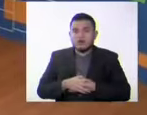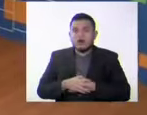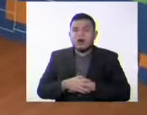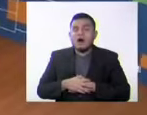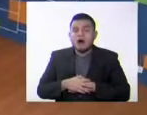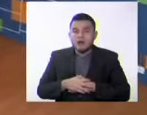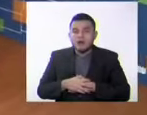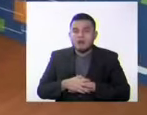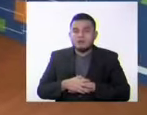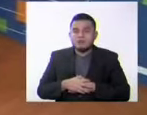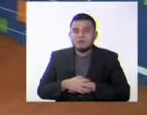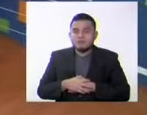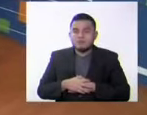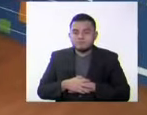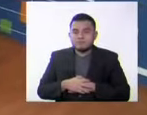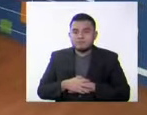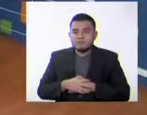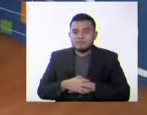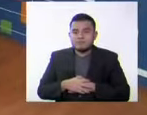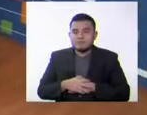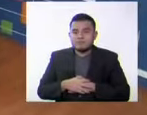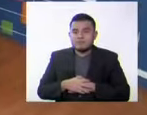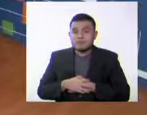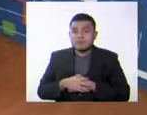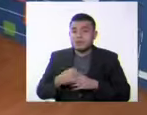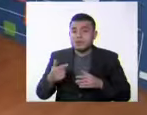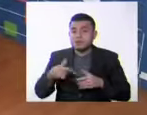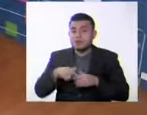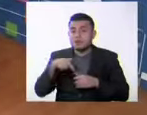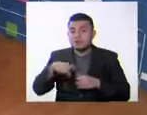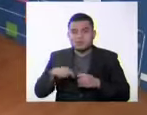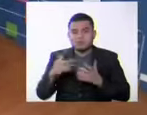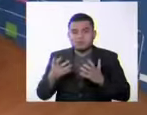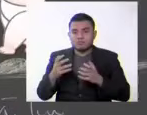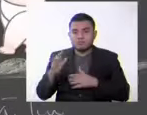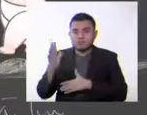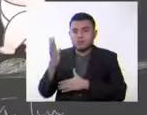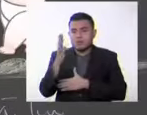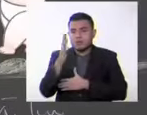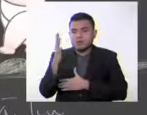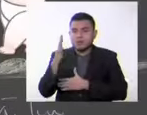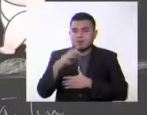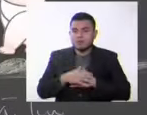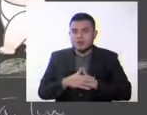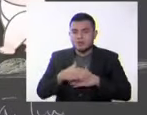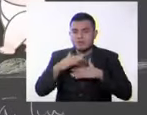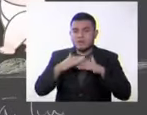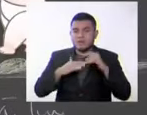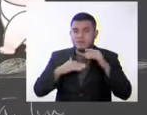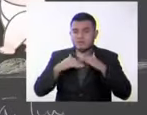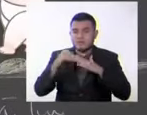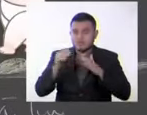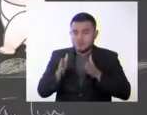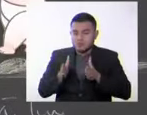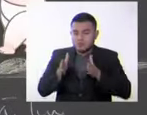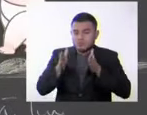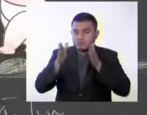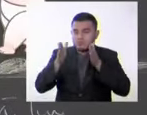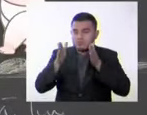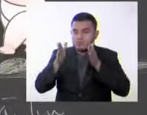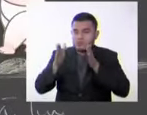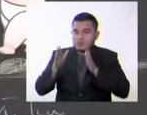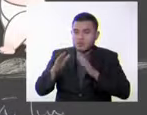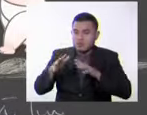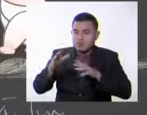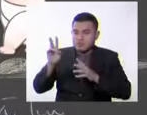cambiando? Igual acá, por ejemplo, si vos te fijas, ya no hay tanto árbol. Oye, los edificios también que rodean al Salvador del Mundo